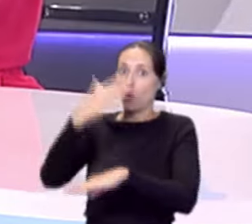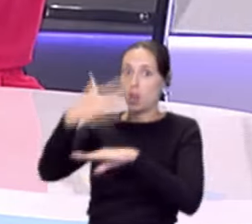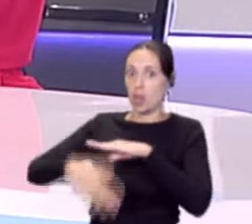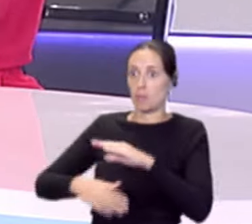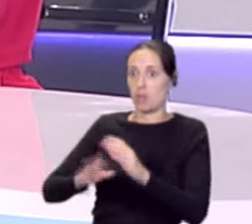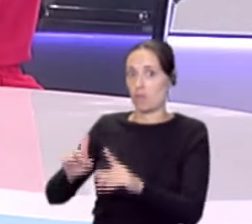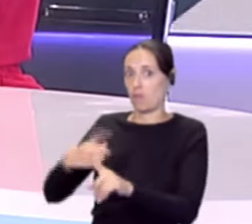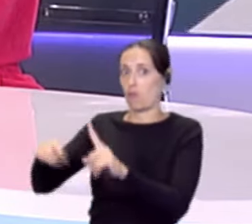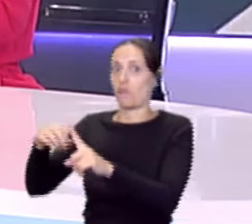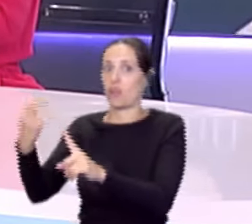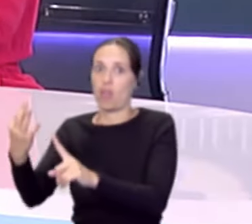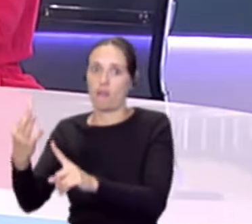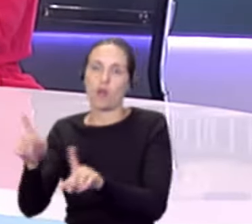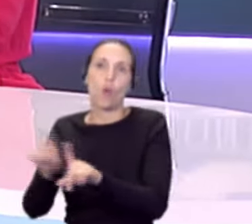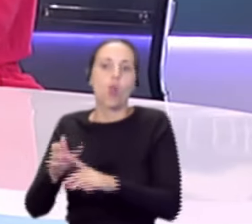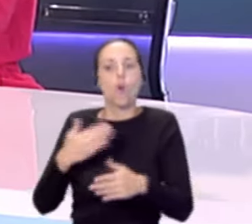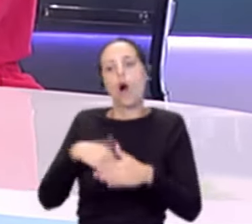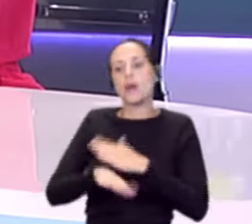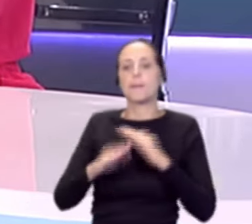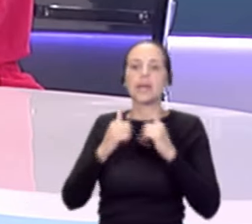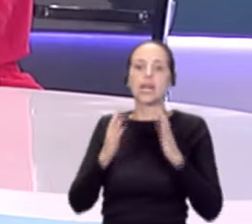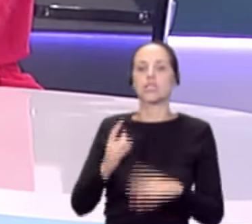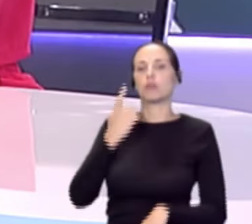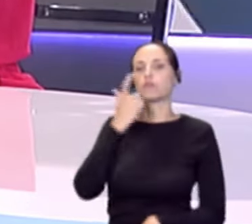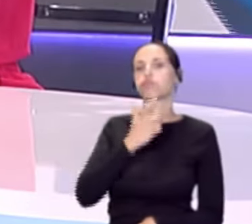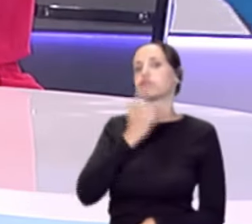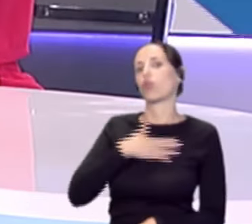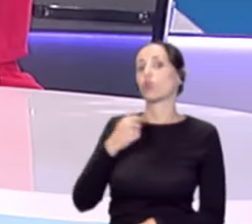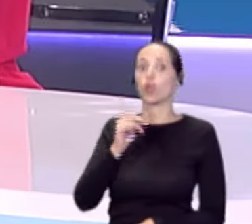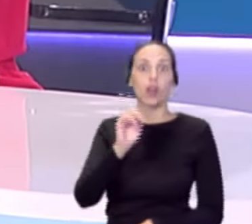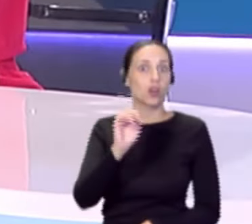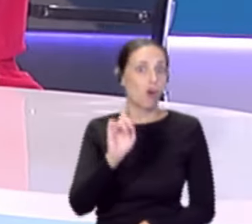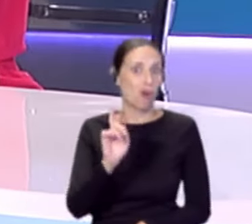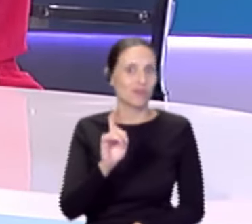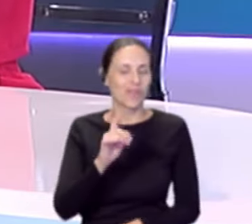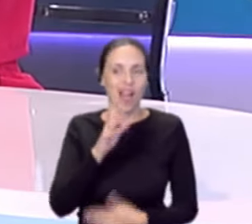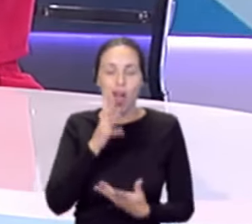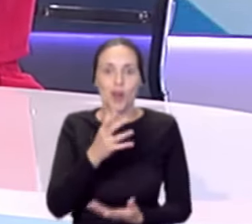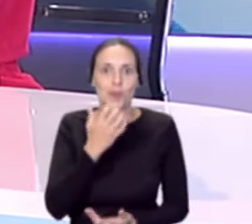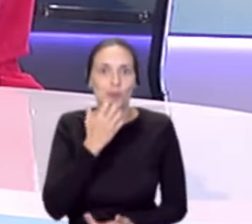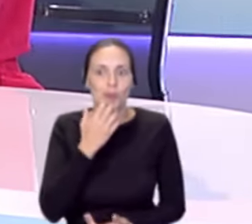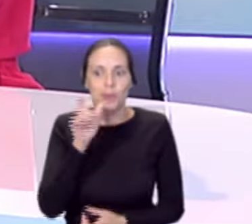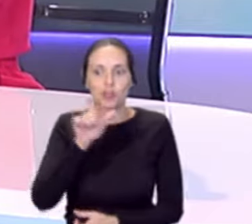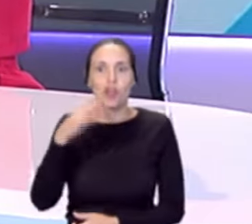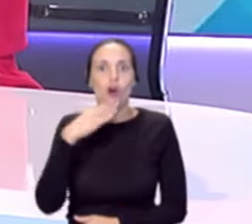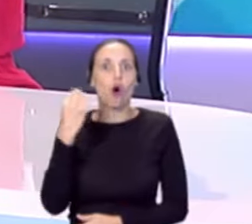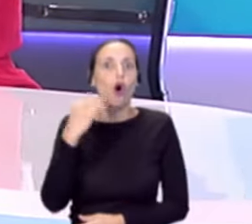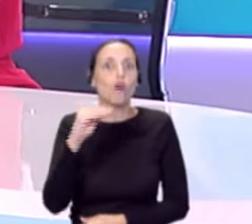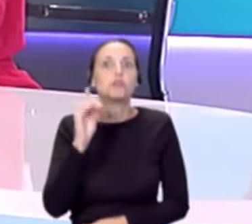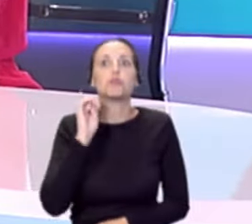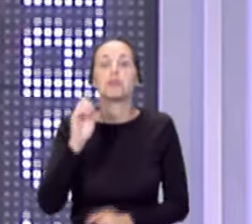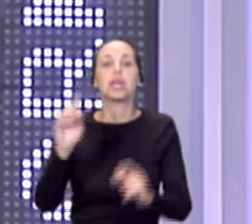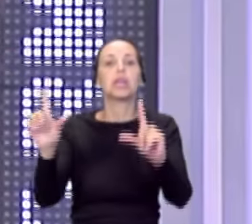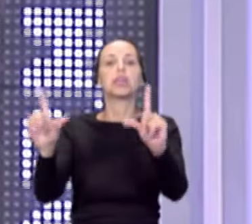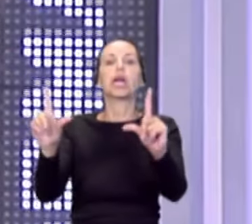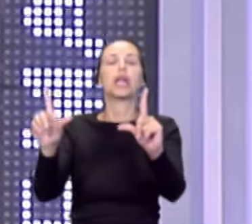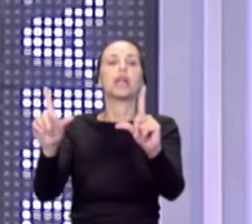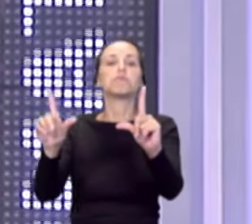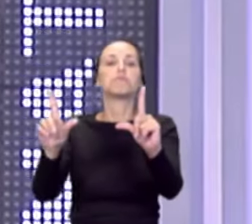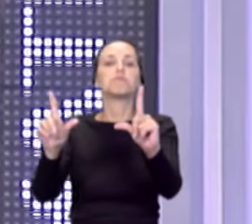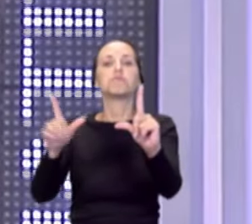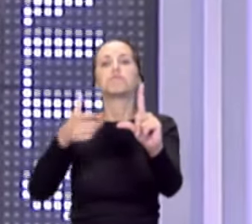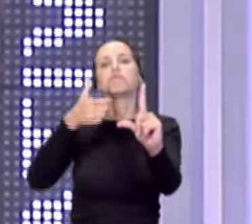quisieras, que es lo que tú comentabas, Pilar, también de que ahora mismo pues la gente joven simplemente tiene que tener una televisión y